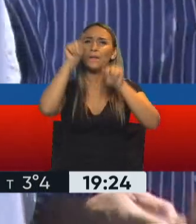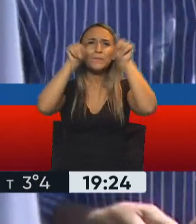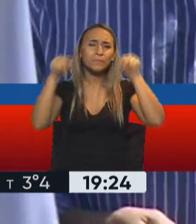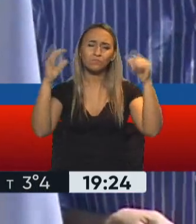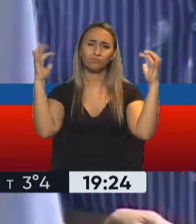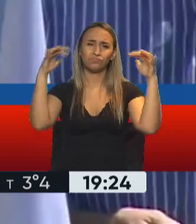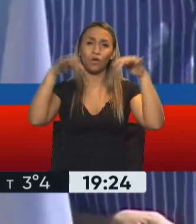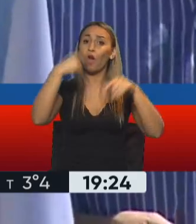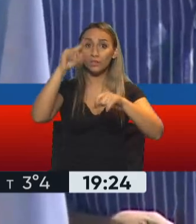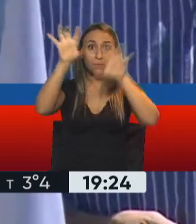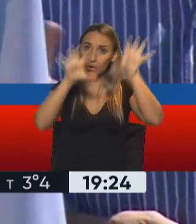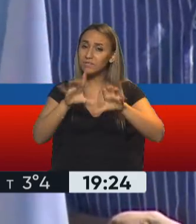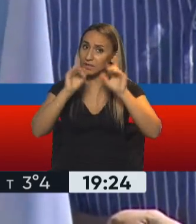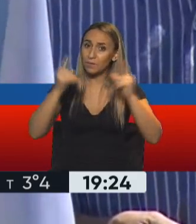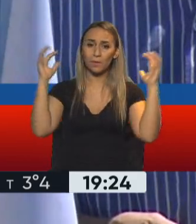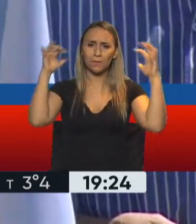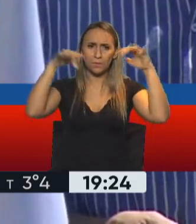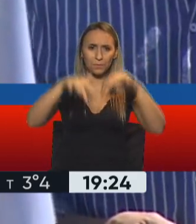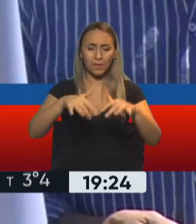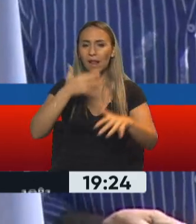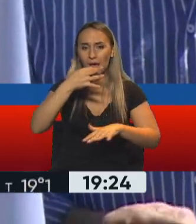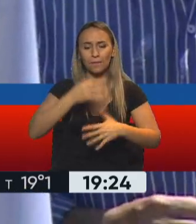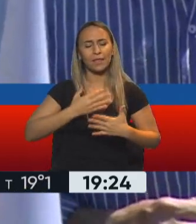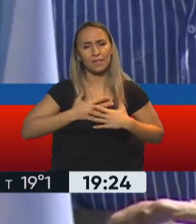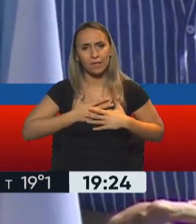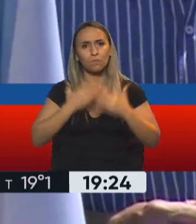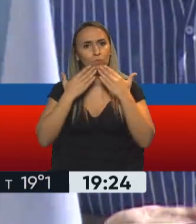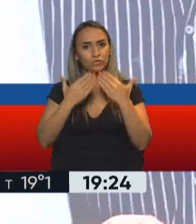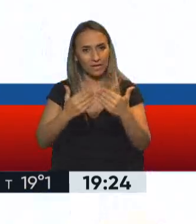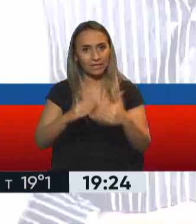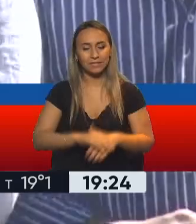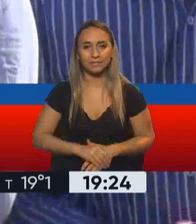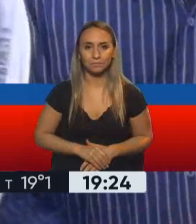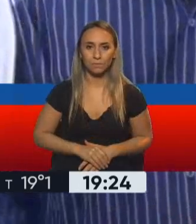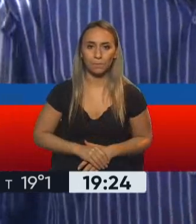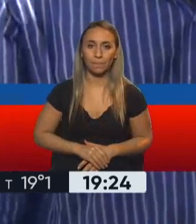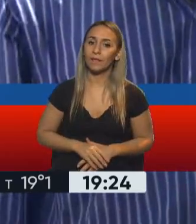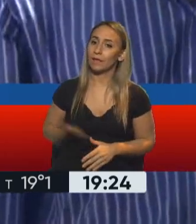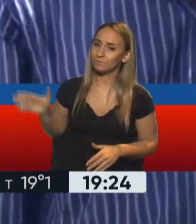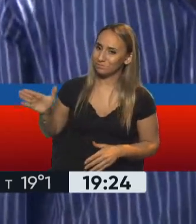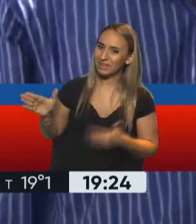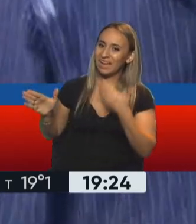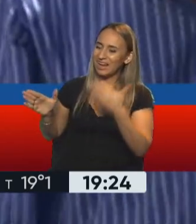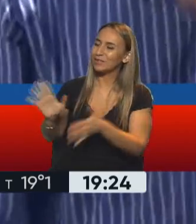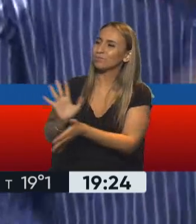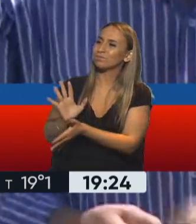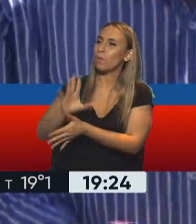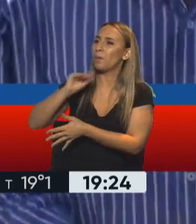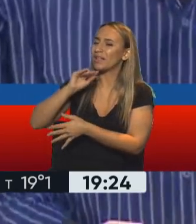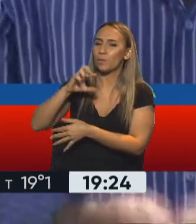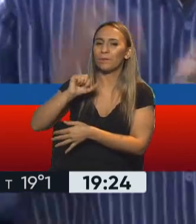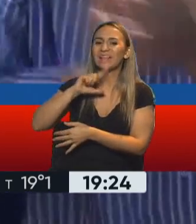provincias. No puedo más que decirles de verdad muchas gracias. Y a vos, Pato, gracias por siempre estar en